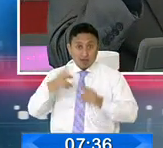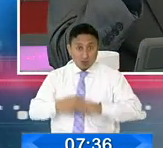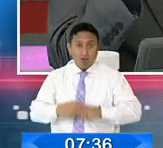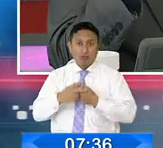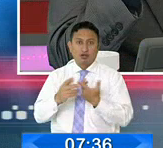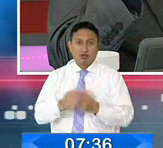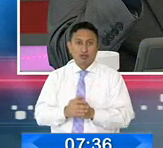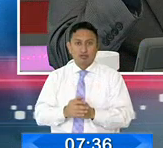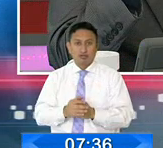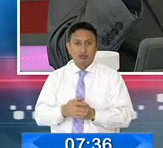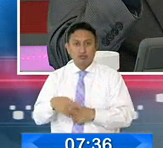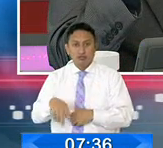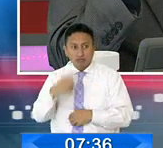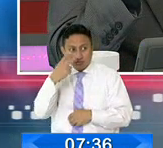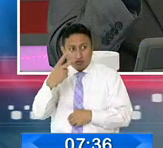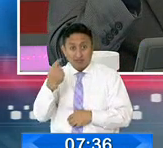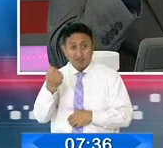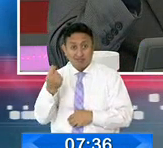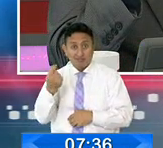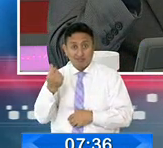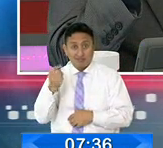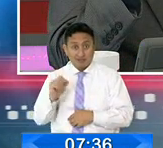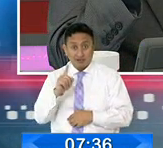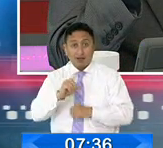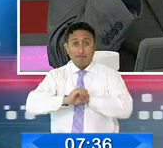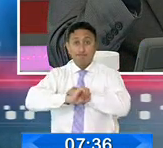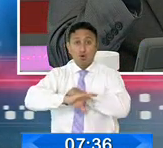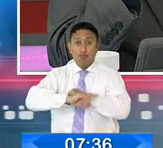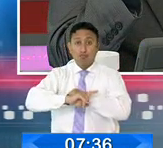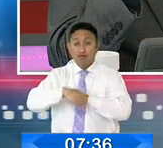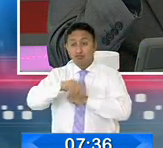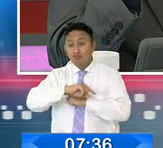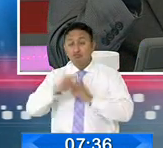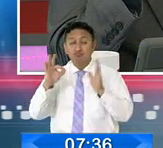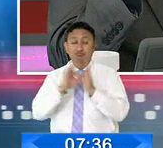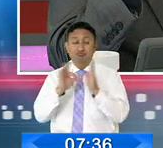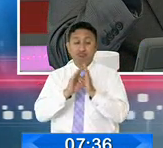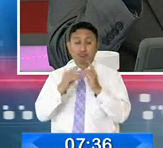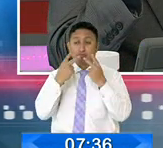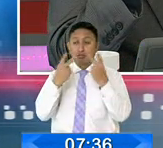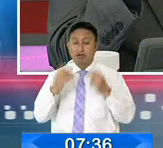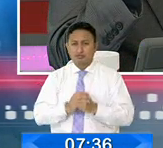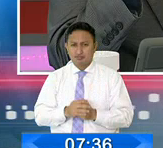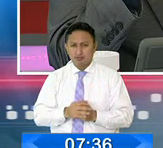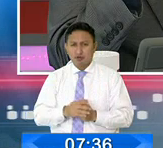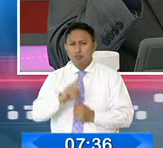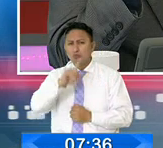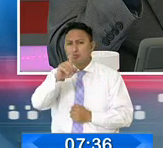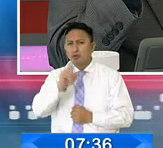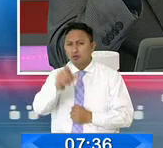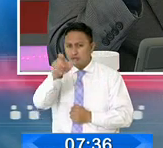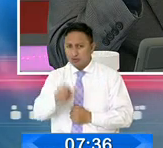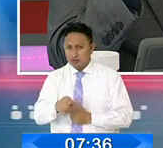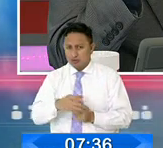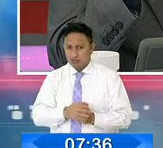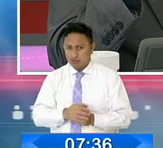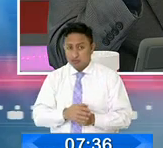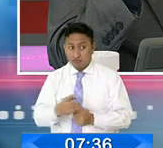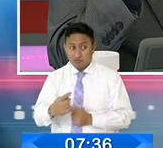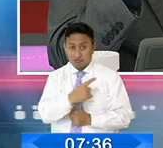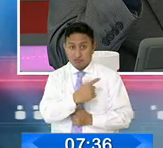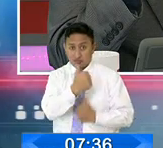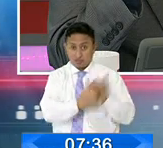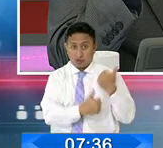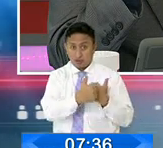ven importantes sumas de dinero en propaganda, en redes sociales. Yo le pregunto a los ciudadanos, ¿estos